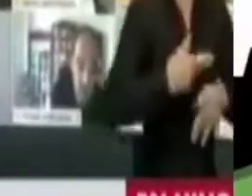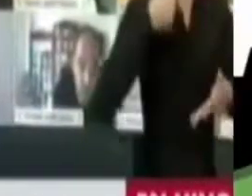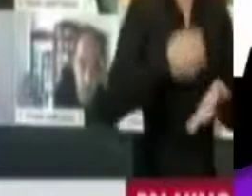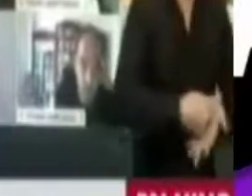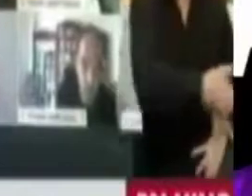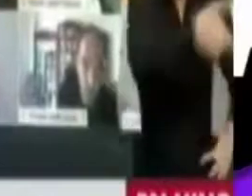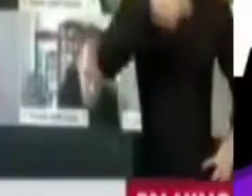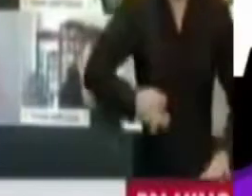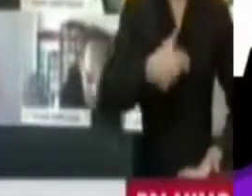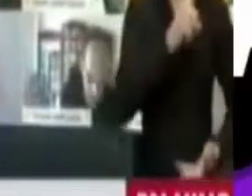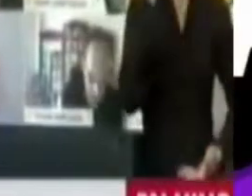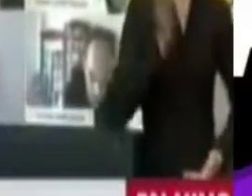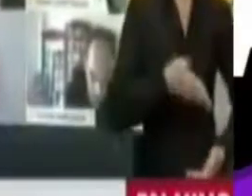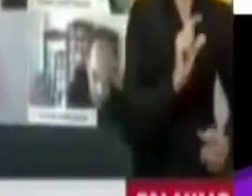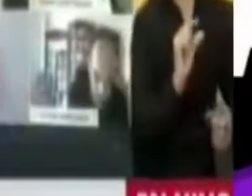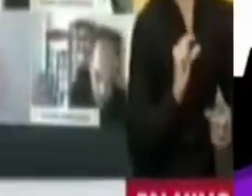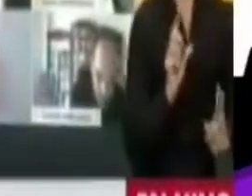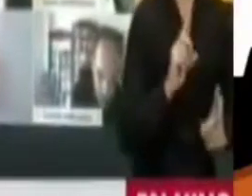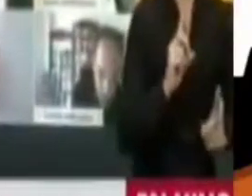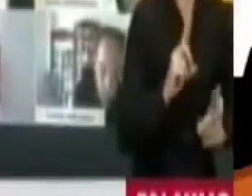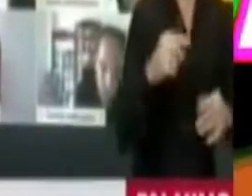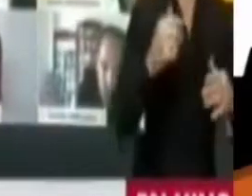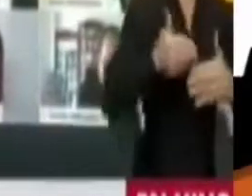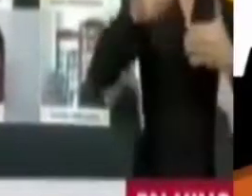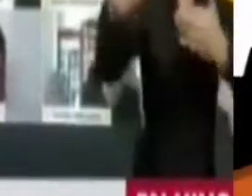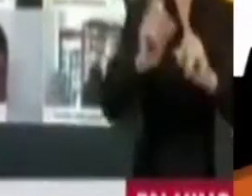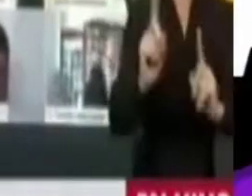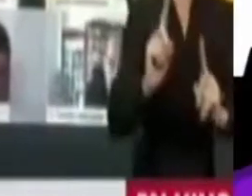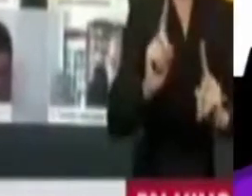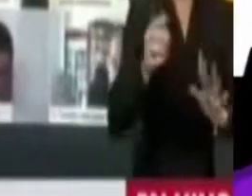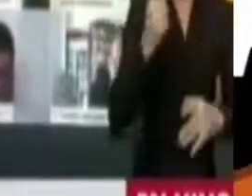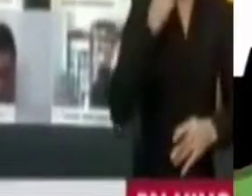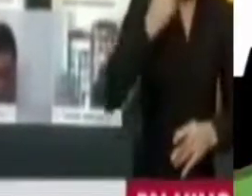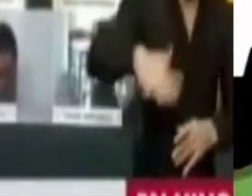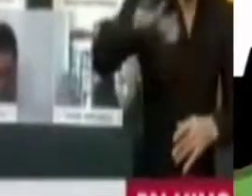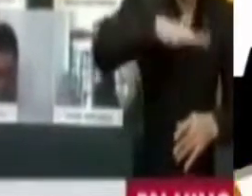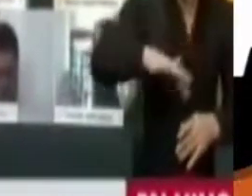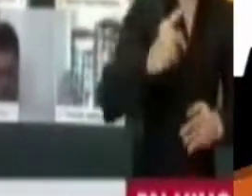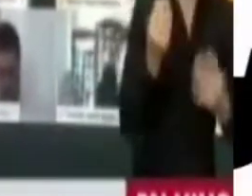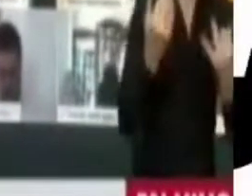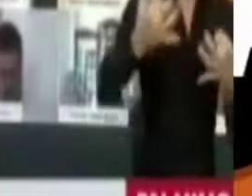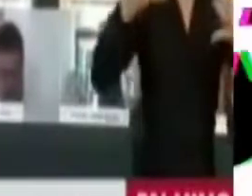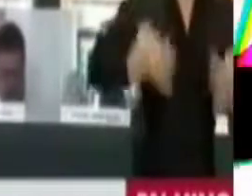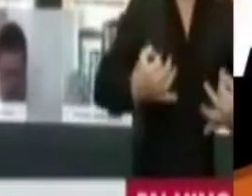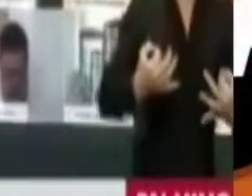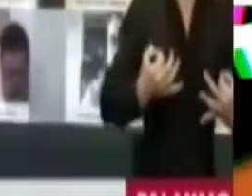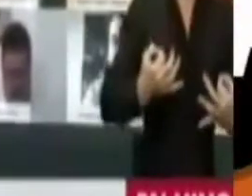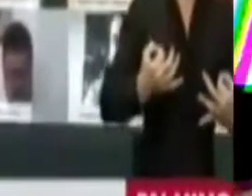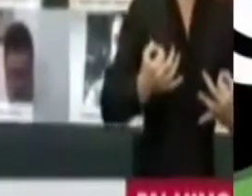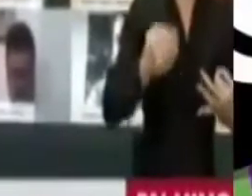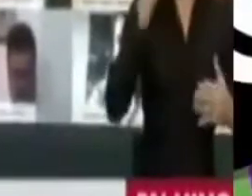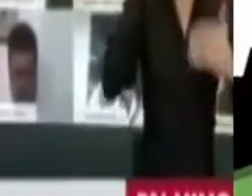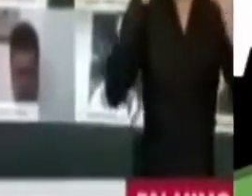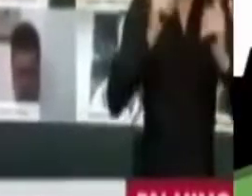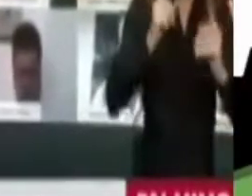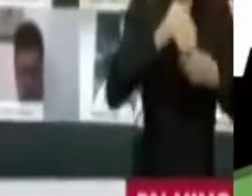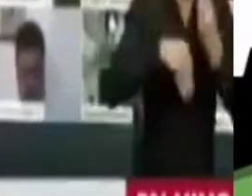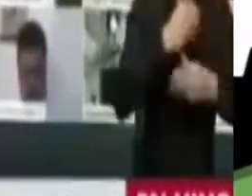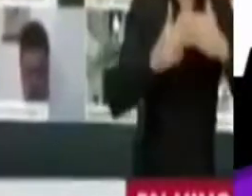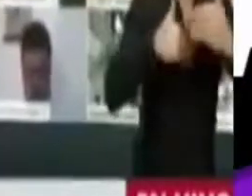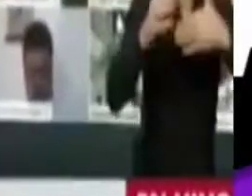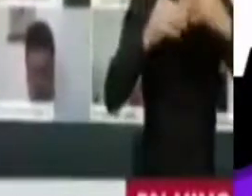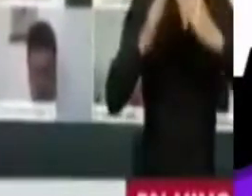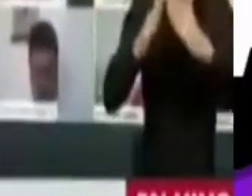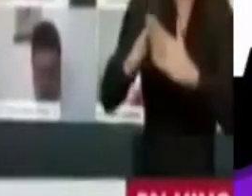instrumental, claro, se ha instrumentado en el presupuesto. Bueno, ahora queda, por supuesto, esperar la segunda, otra